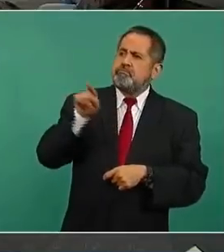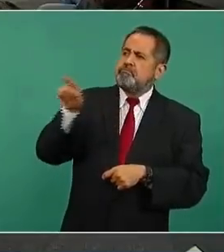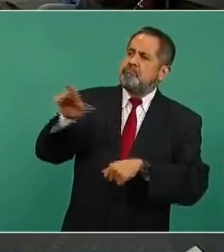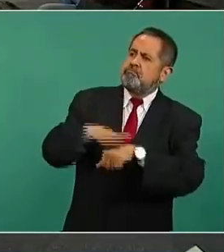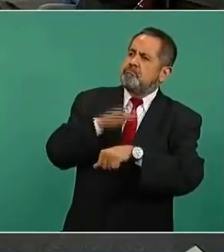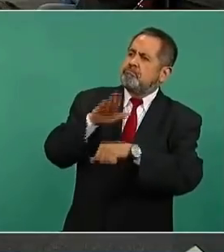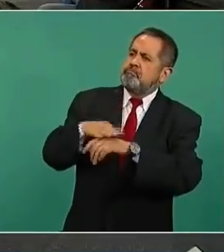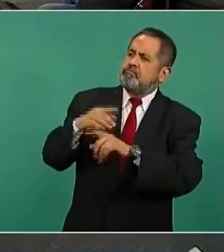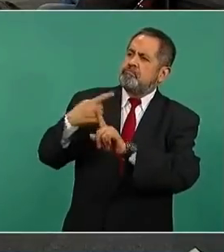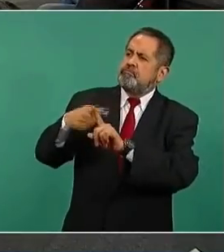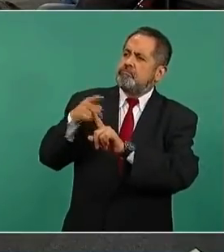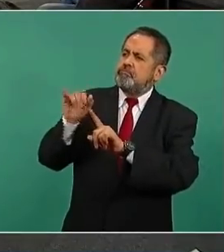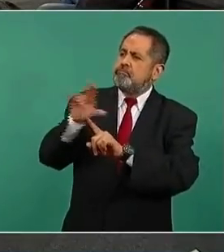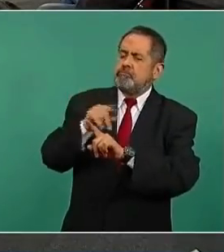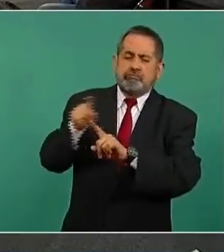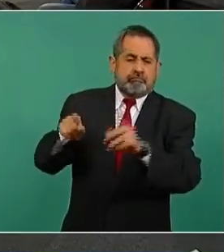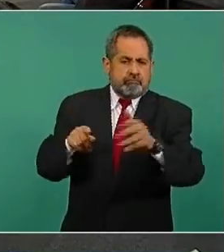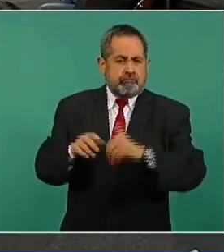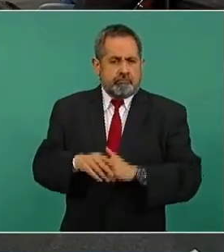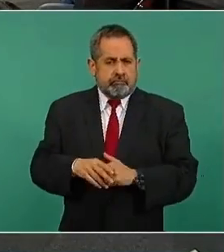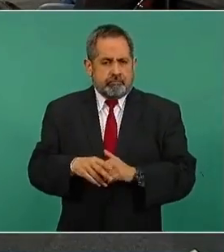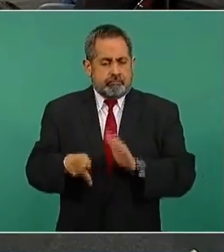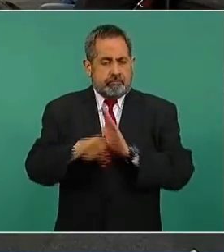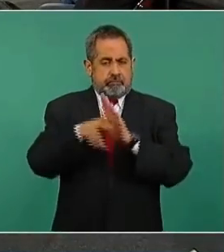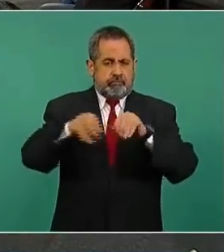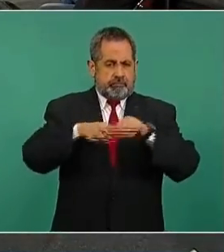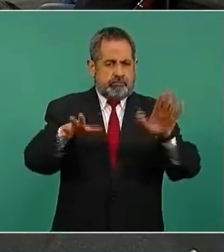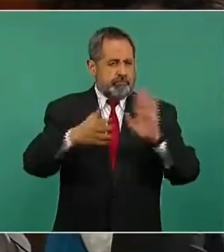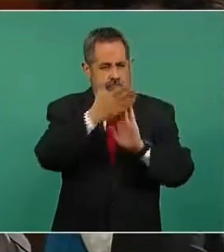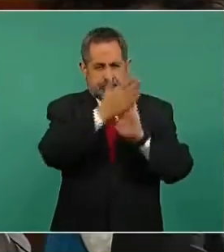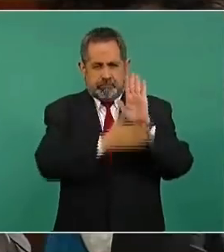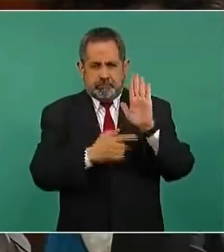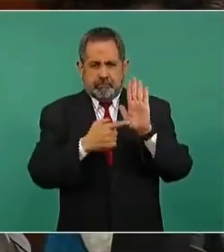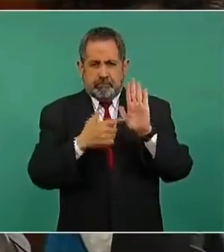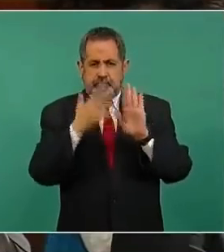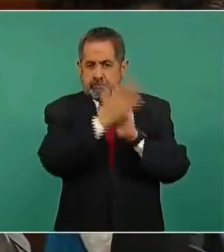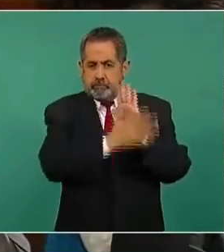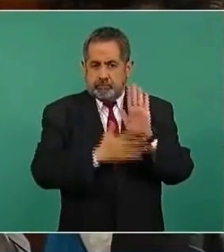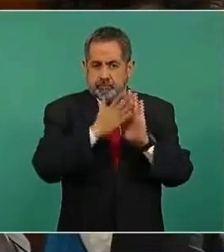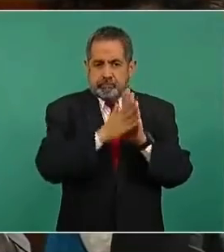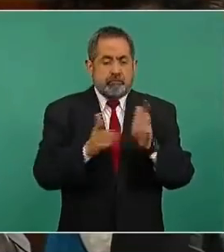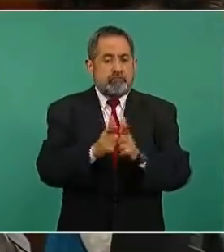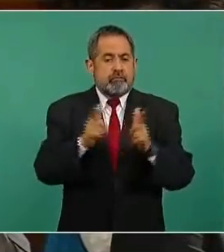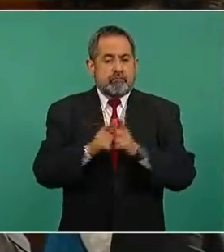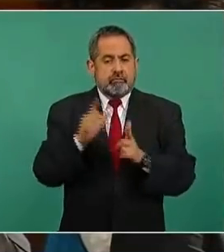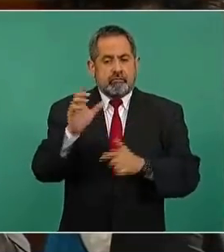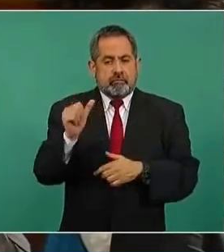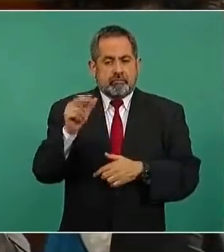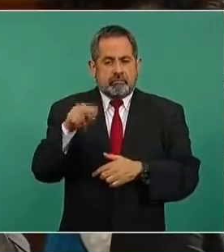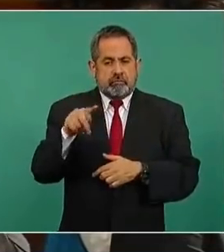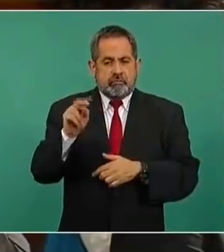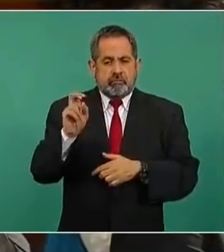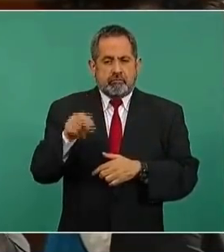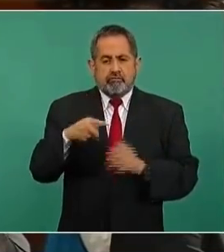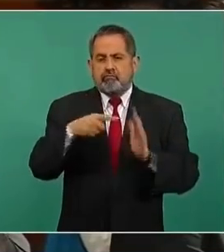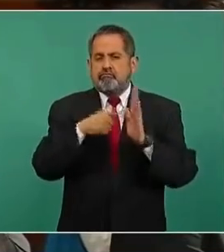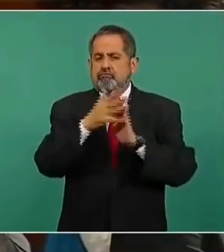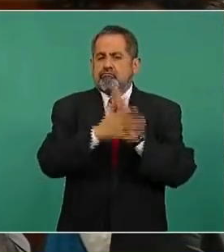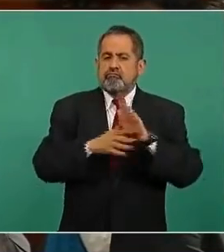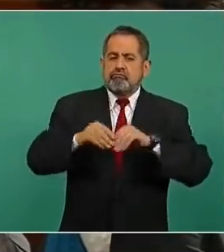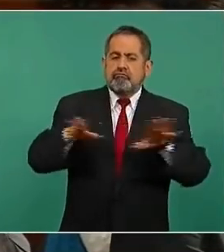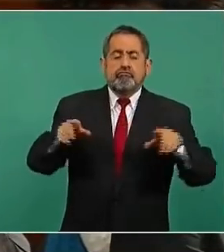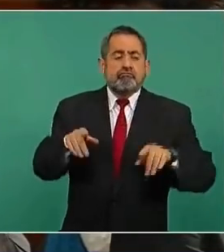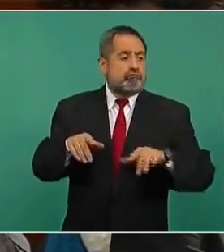compartirle la portada corporativa de todo Grupo Cantón al respecto de